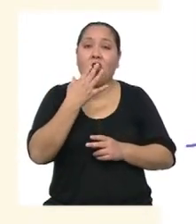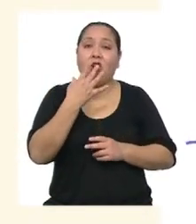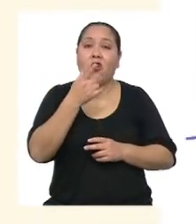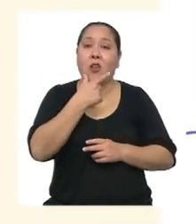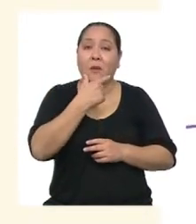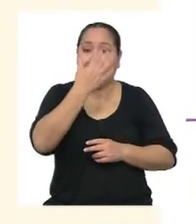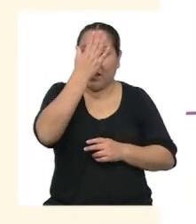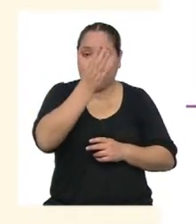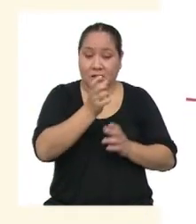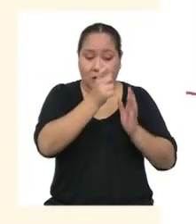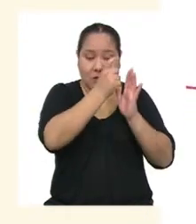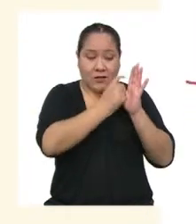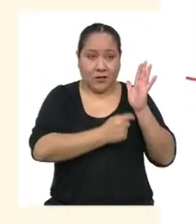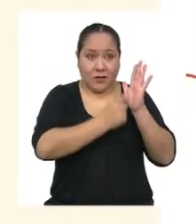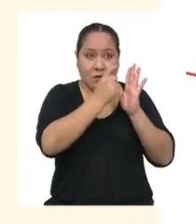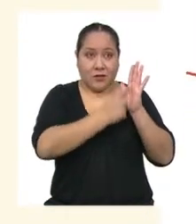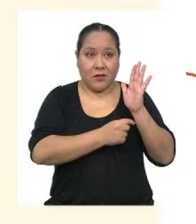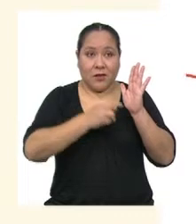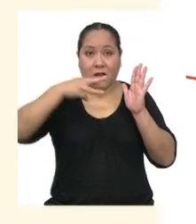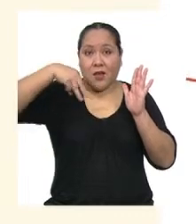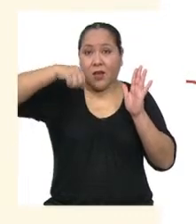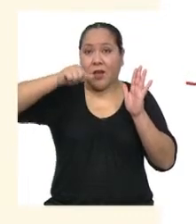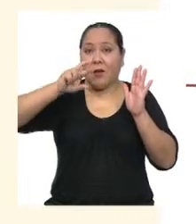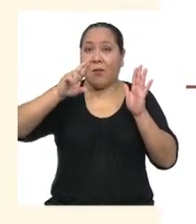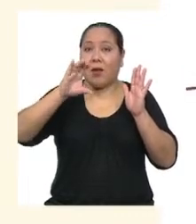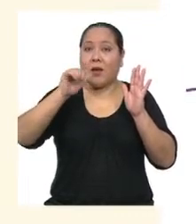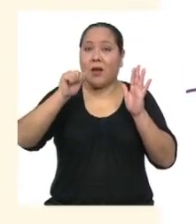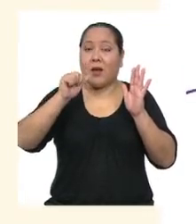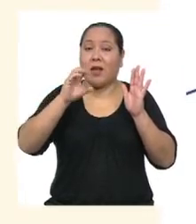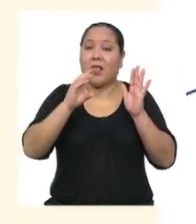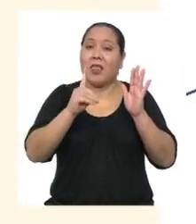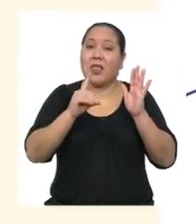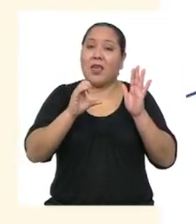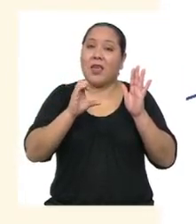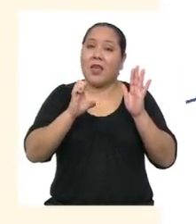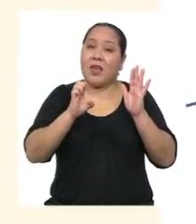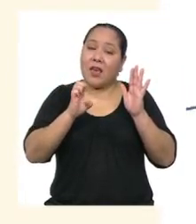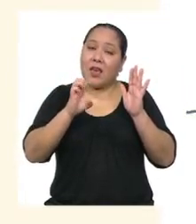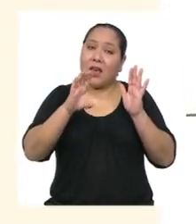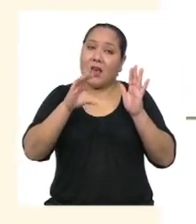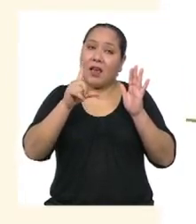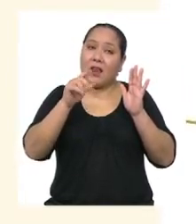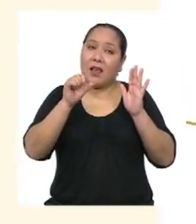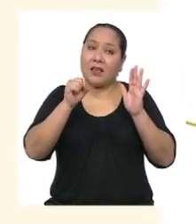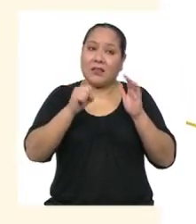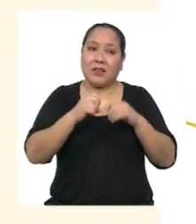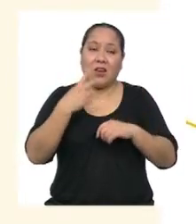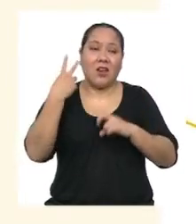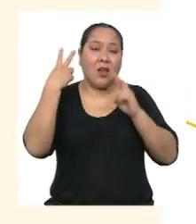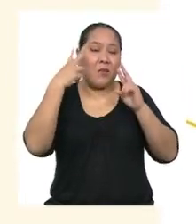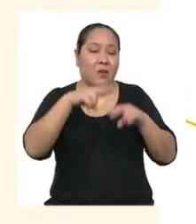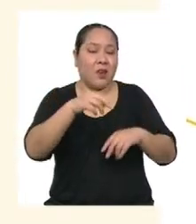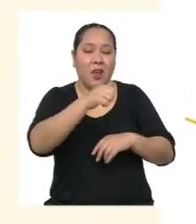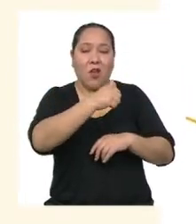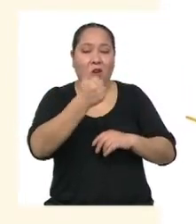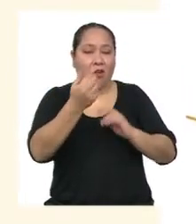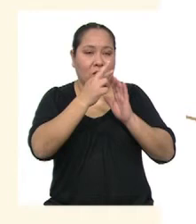tabla? La que dice marca de clase. Afirmativo. Ahora, mira la siguiente